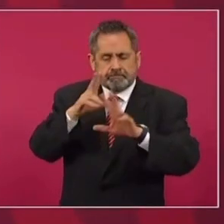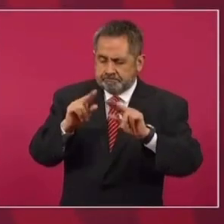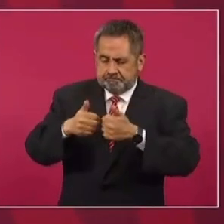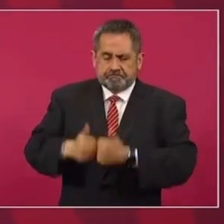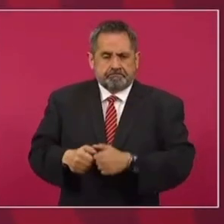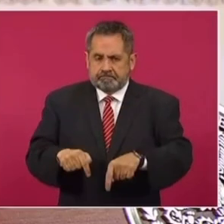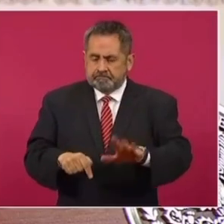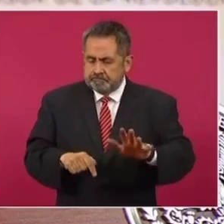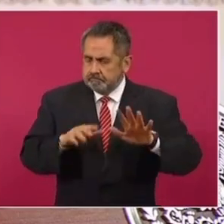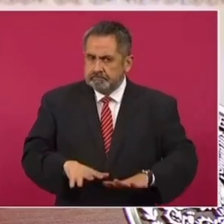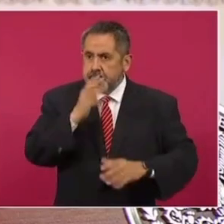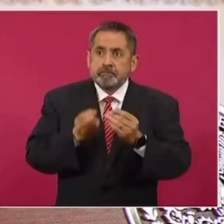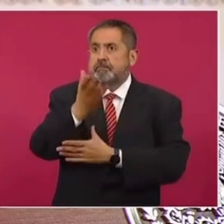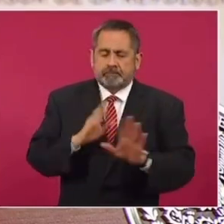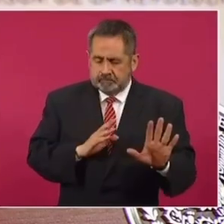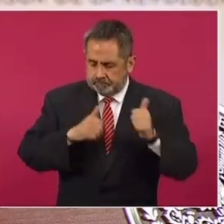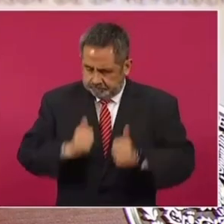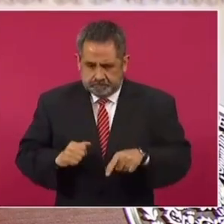país.